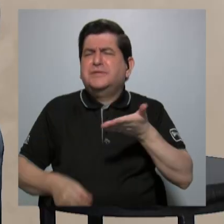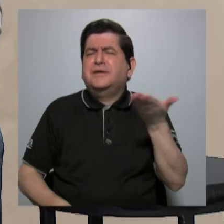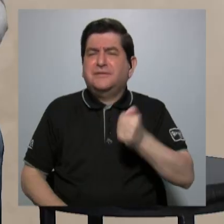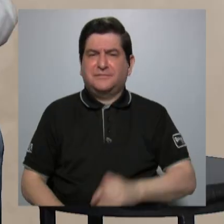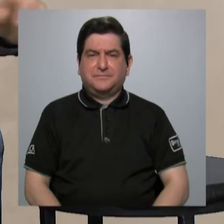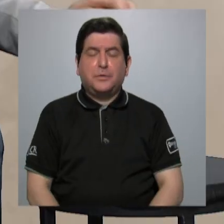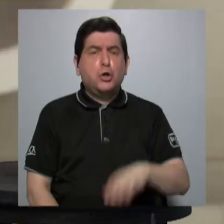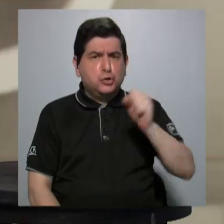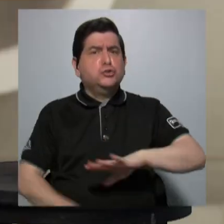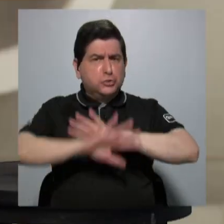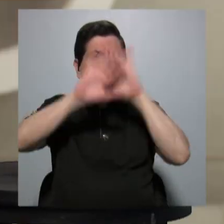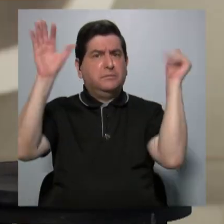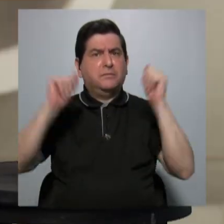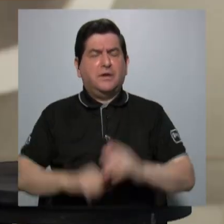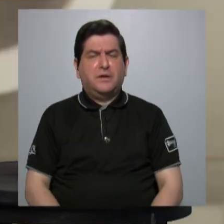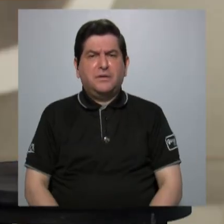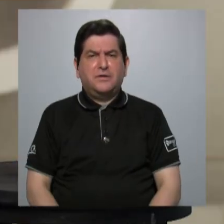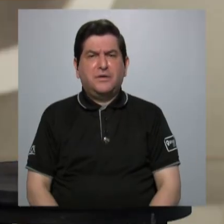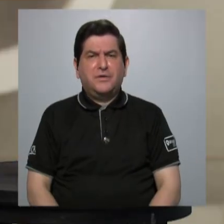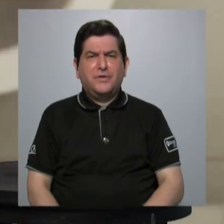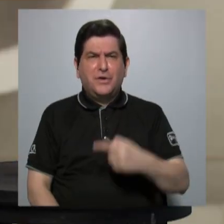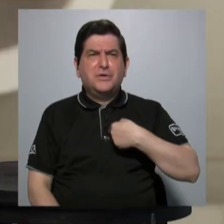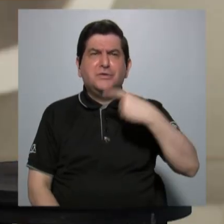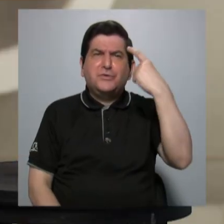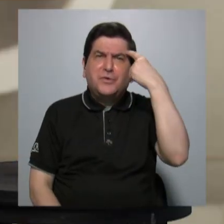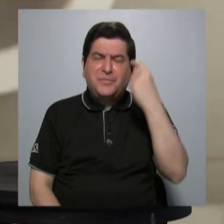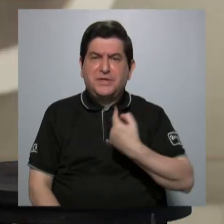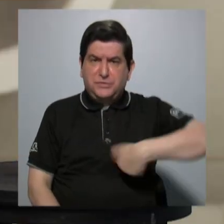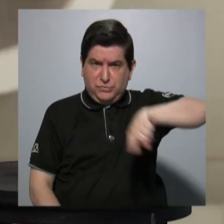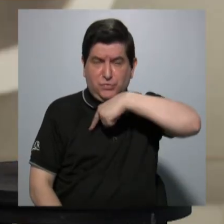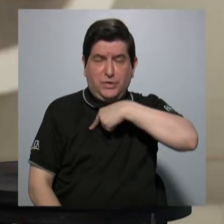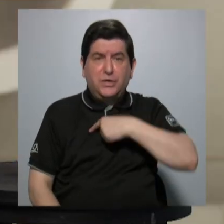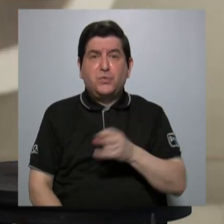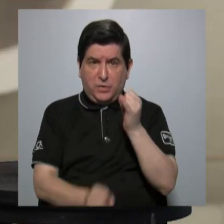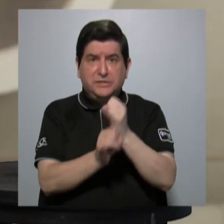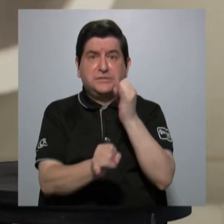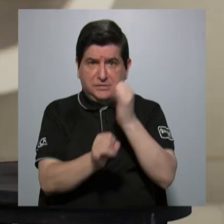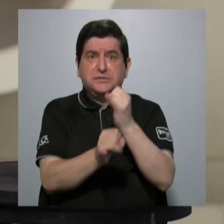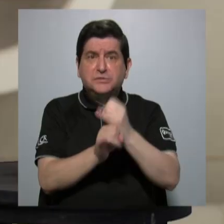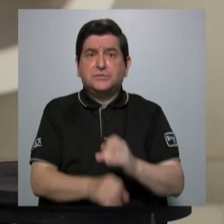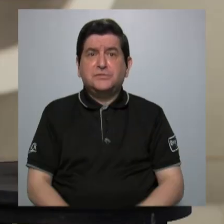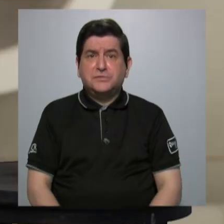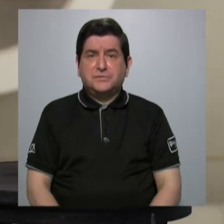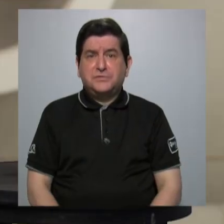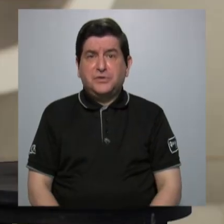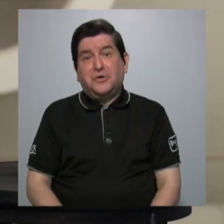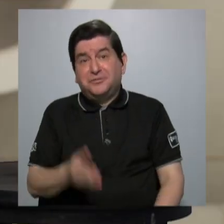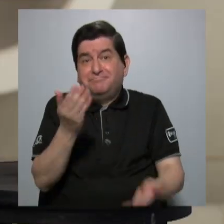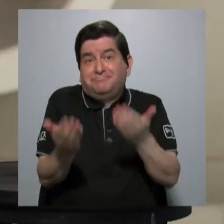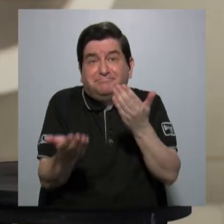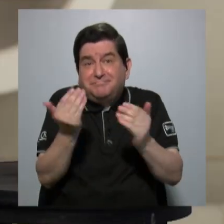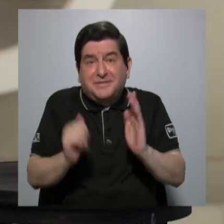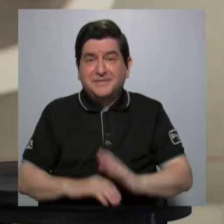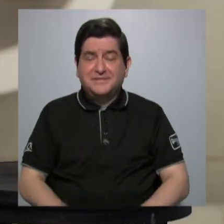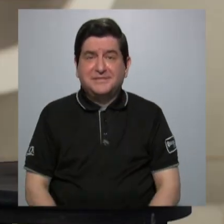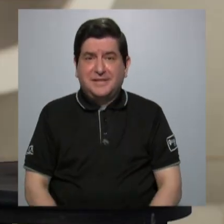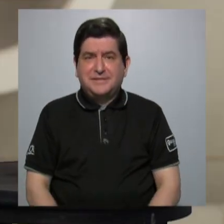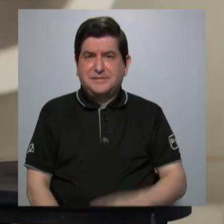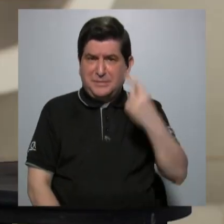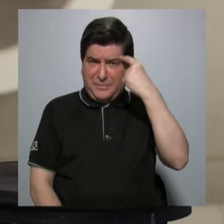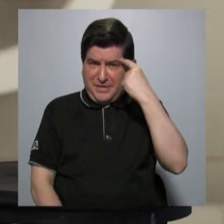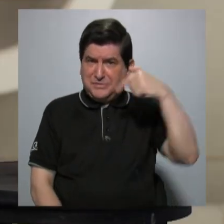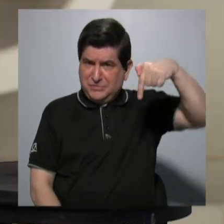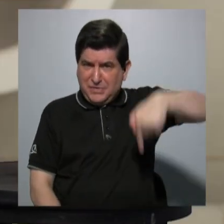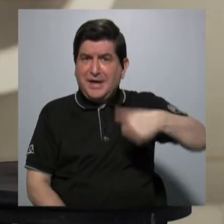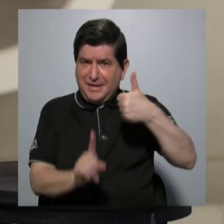comentario al respecto? Sí, claro, más bien ahora yo tiro hacia nuestra institución, digo yo esa palabra ahí un poco coloquial, vengo